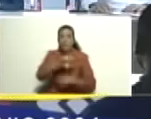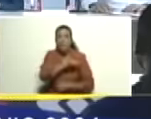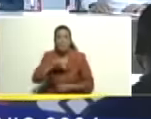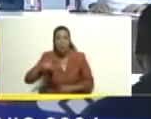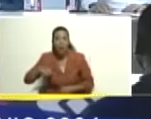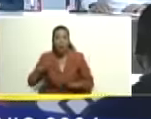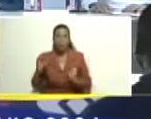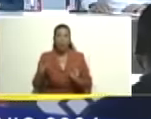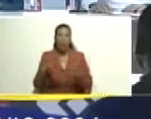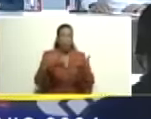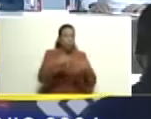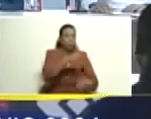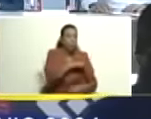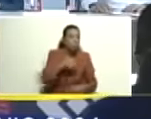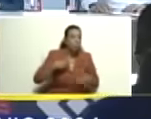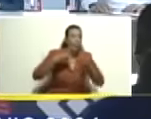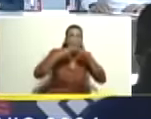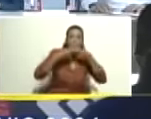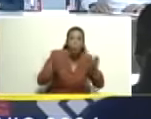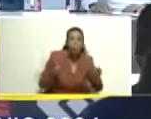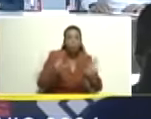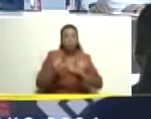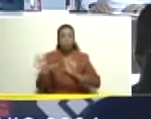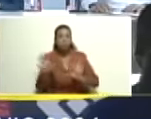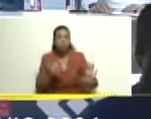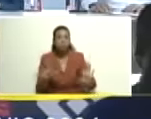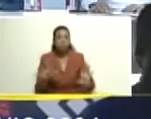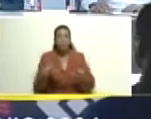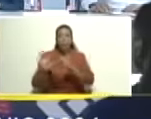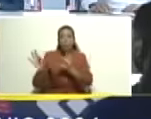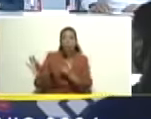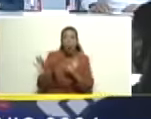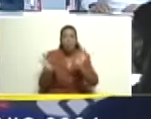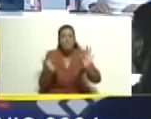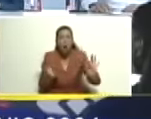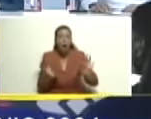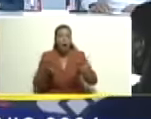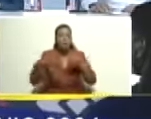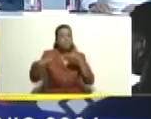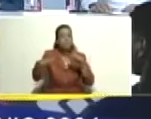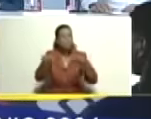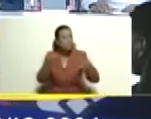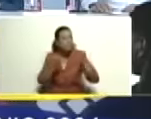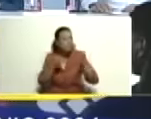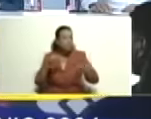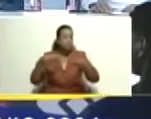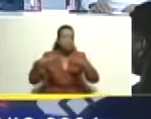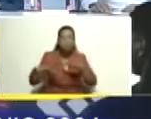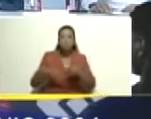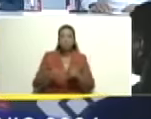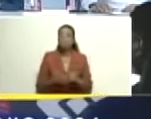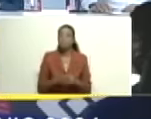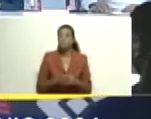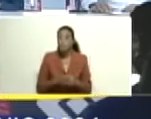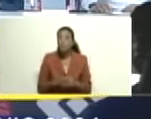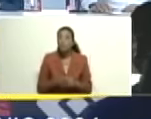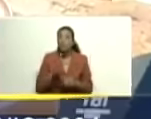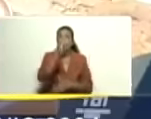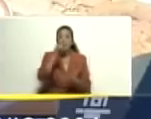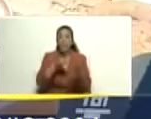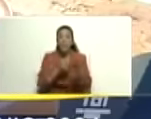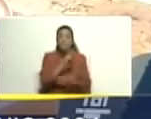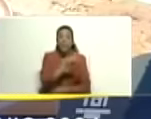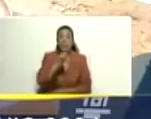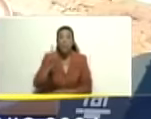sector privado, con el sector público, y pim, pum, pam, cuando en el 2021